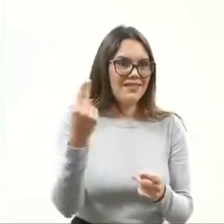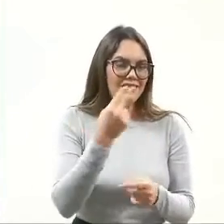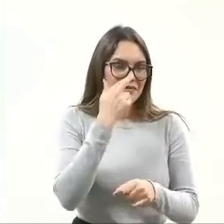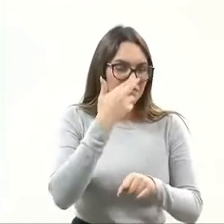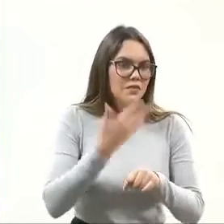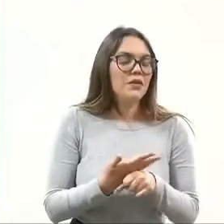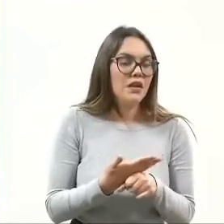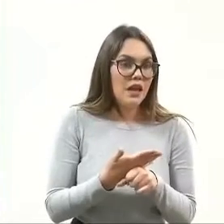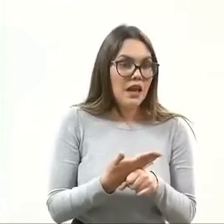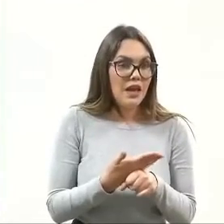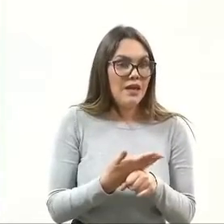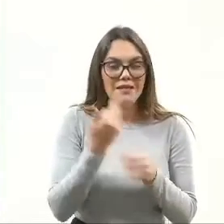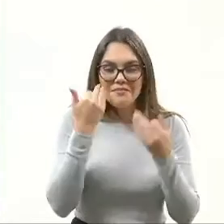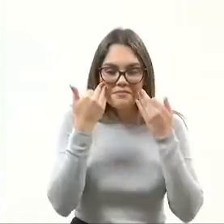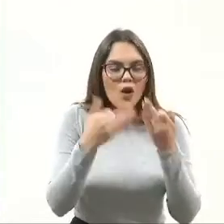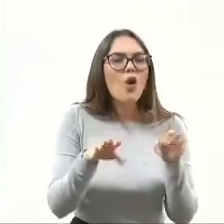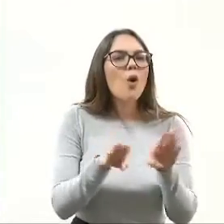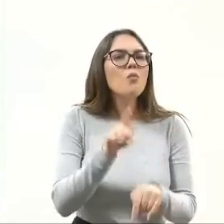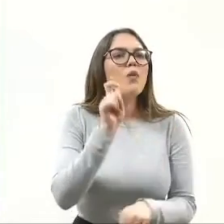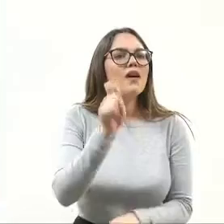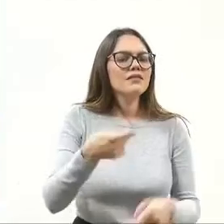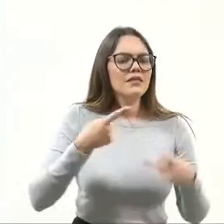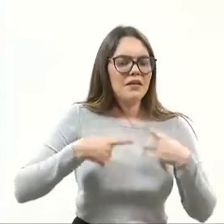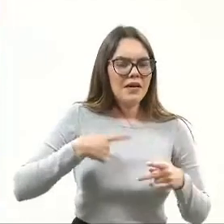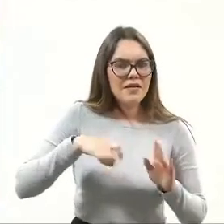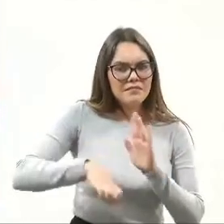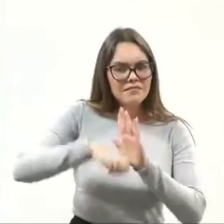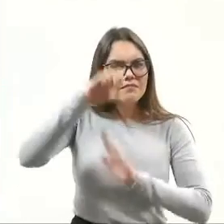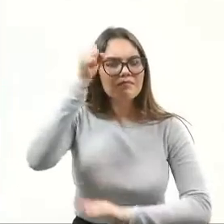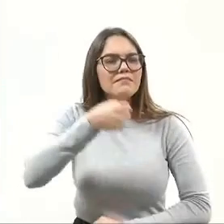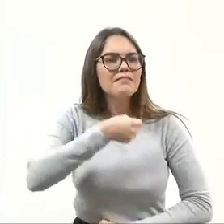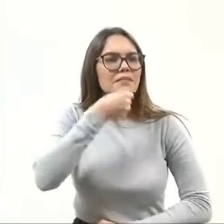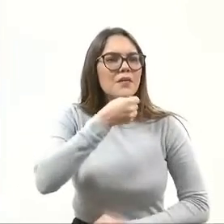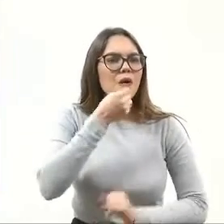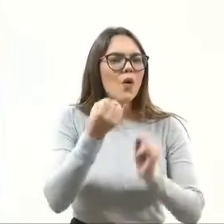mayores y aquellas con discapacidad